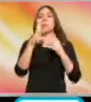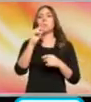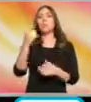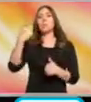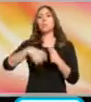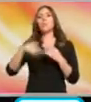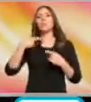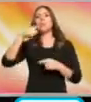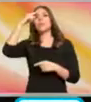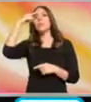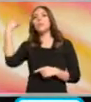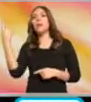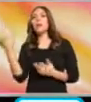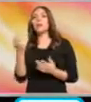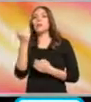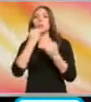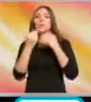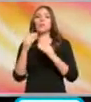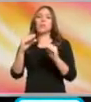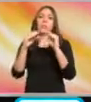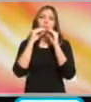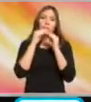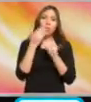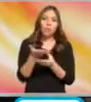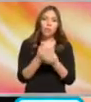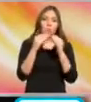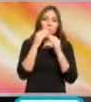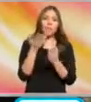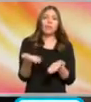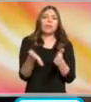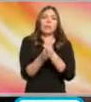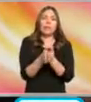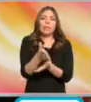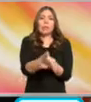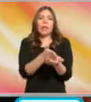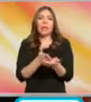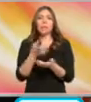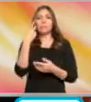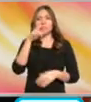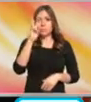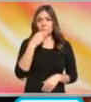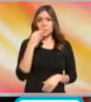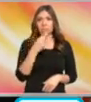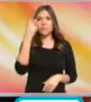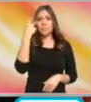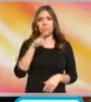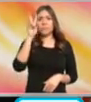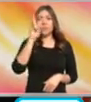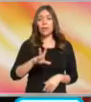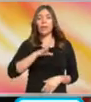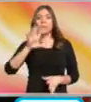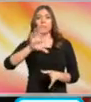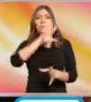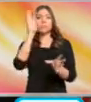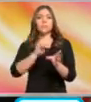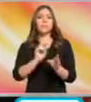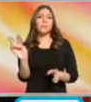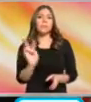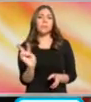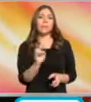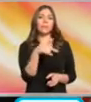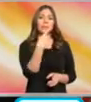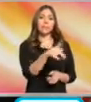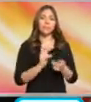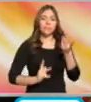lo fácil, ¿no? Quesadillas, Sí. tortas, tacos, que son muy ricos, pero la verdad, la cantidad de vitaminas que nos